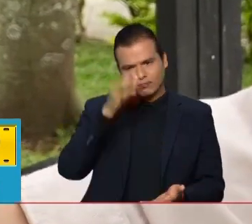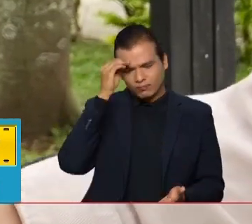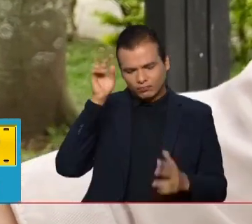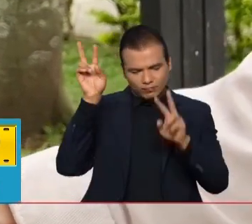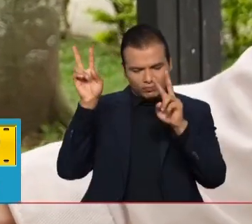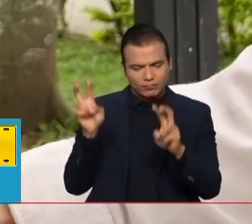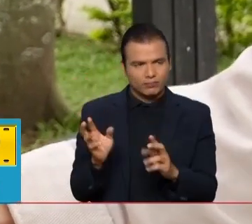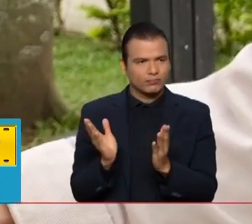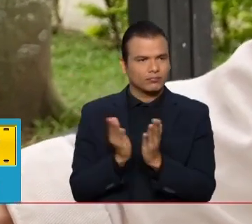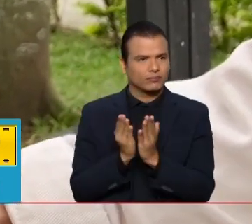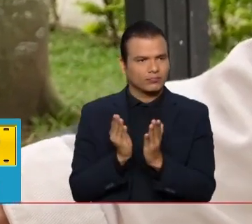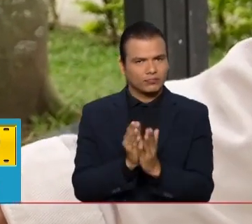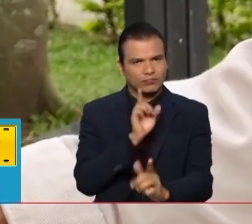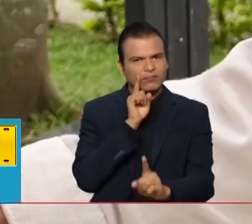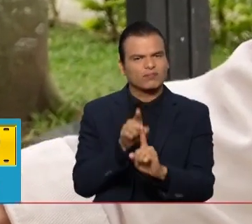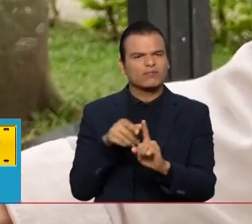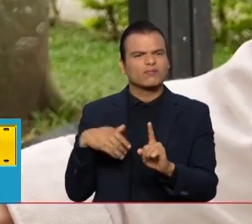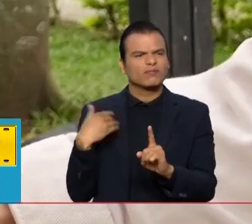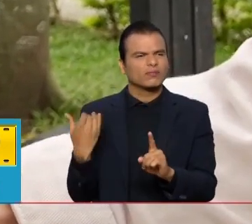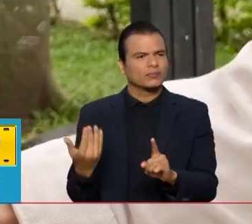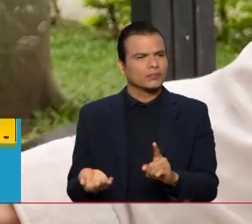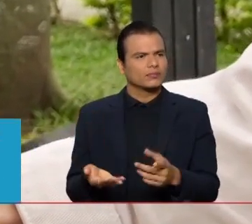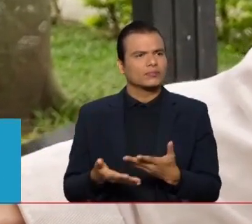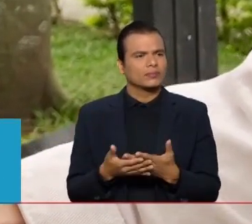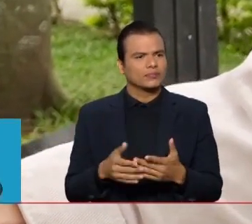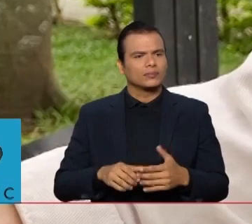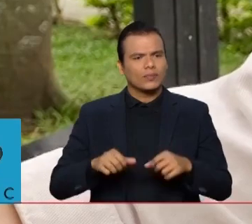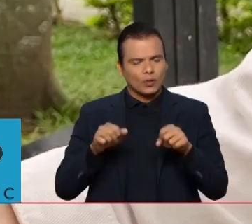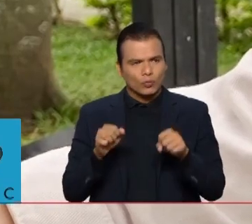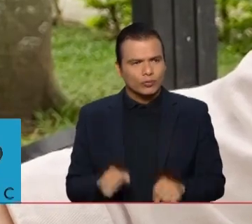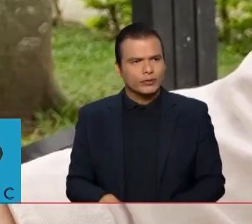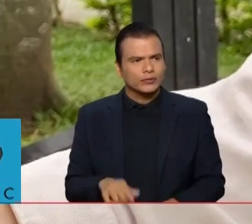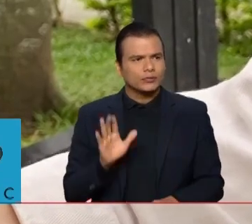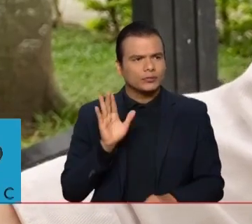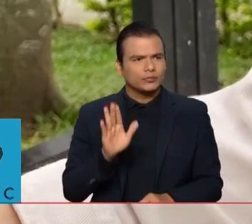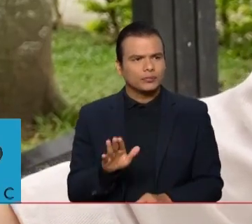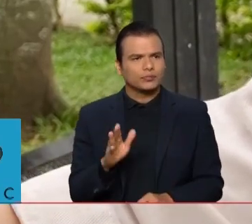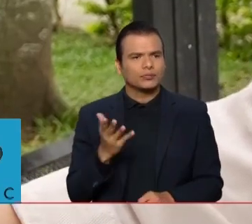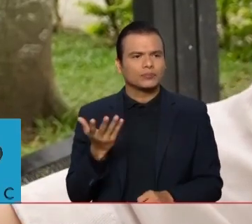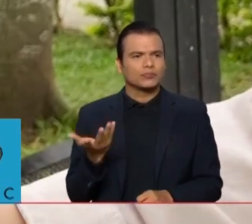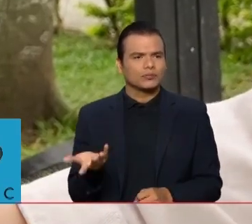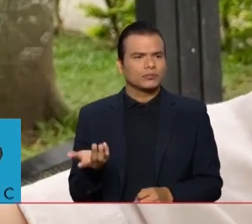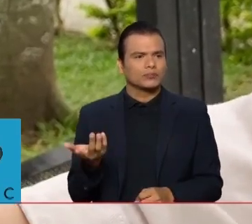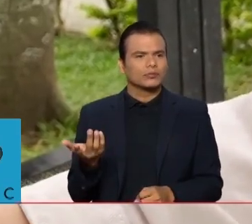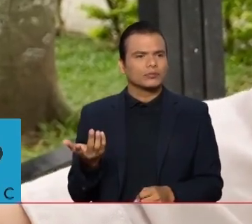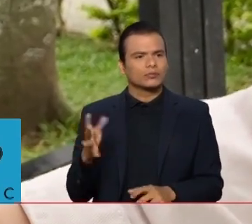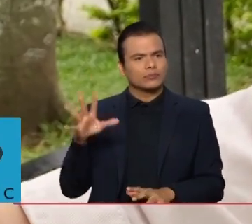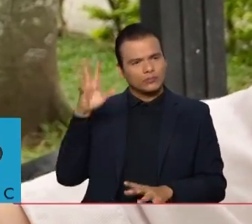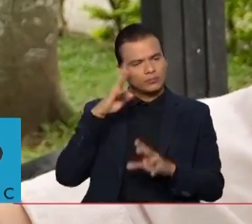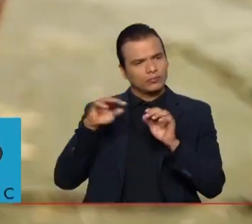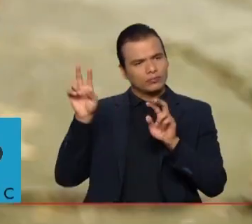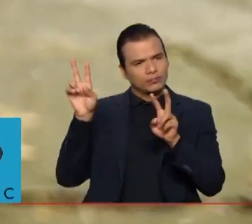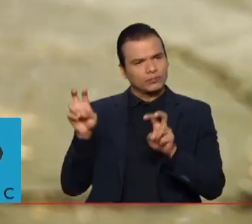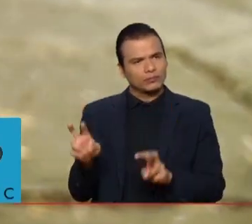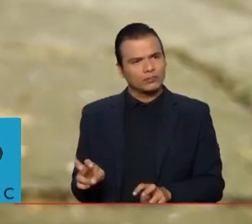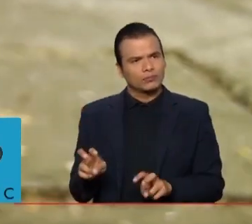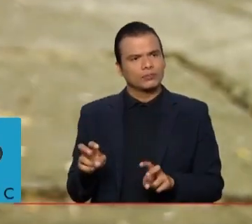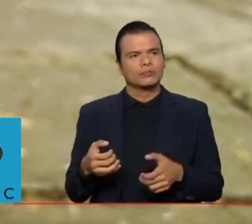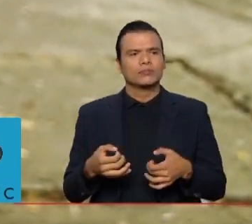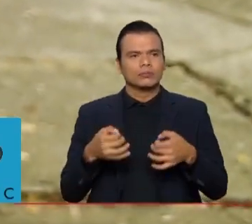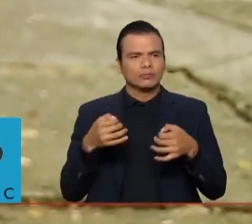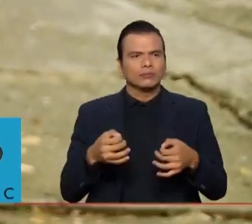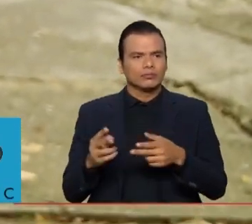académico para poder que con lo que aprenda con lo académico, lo aprenda con lo